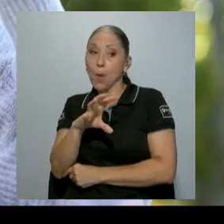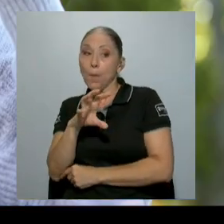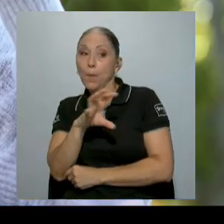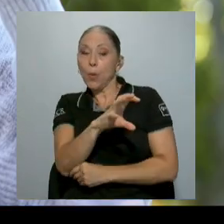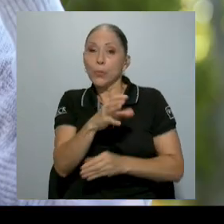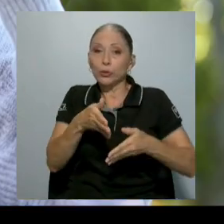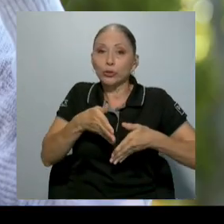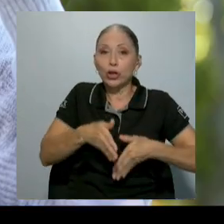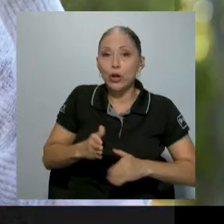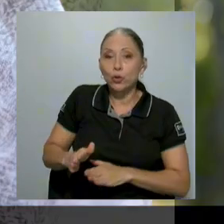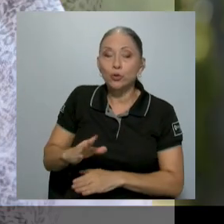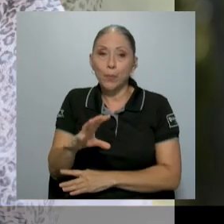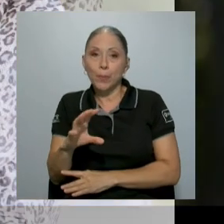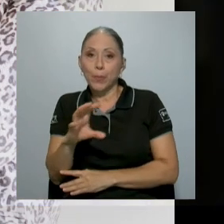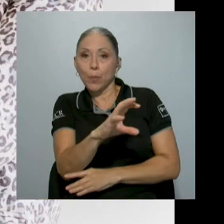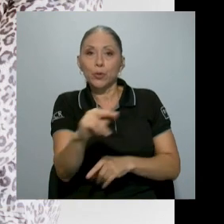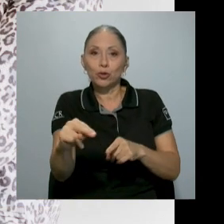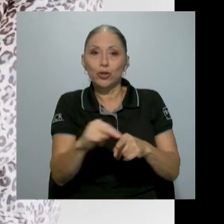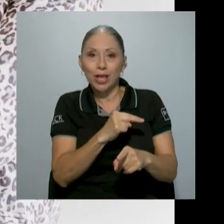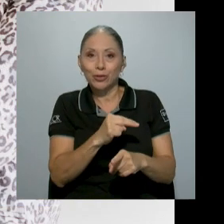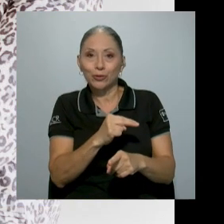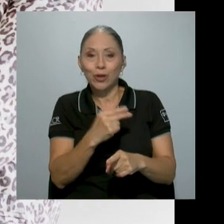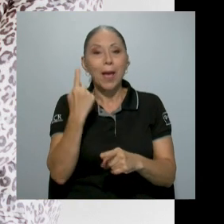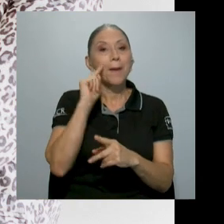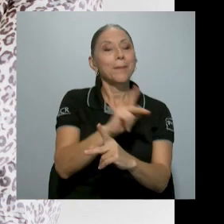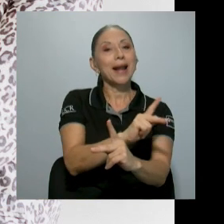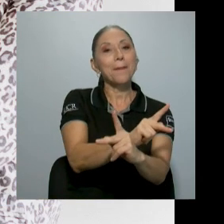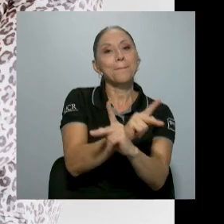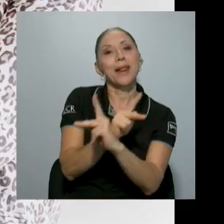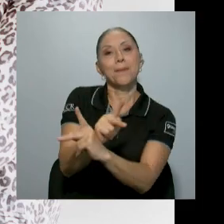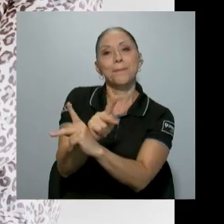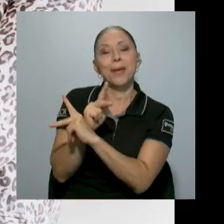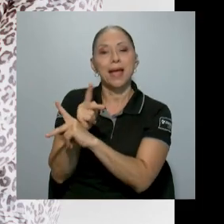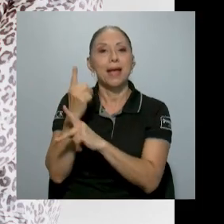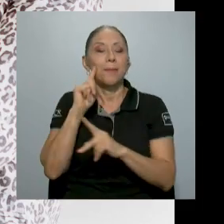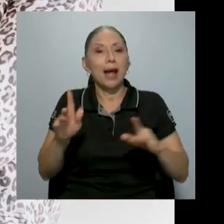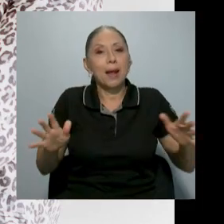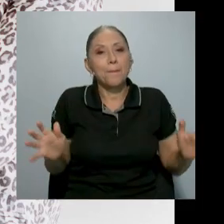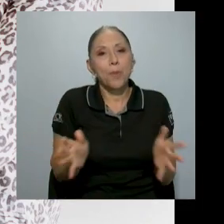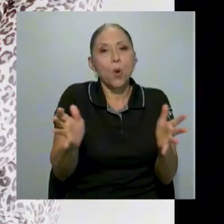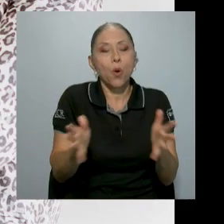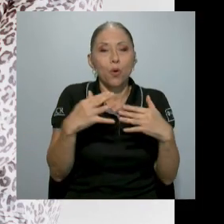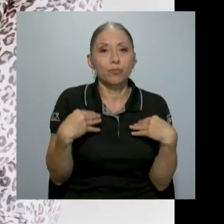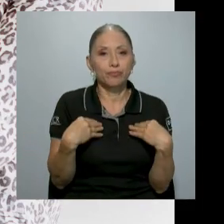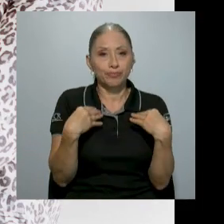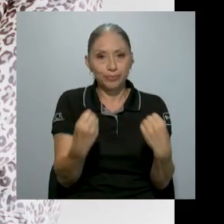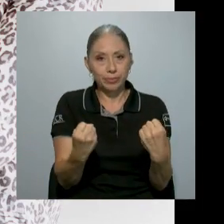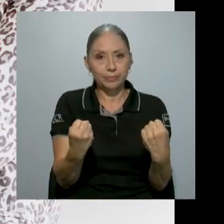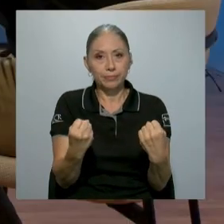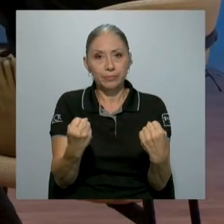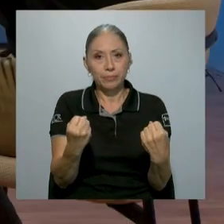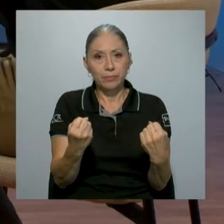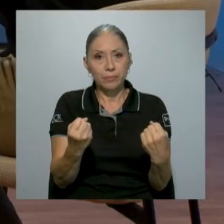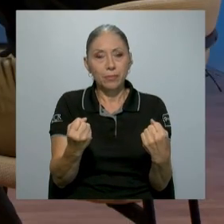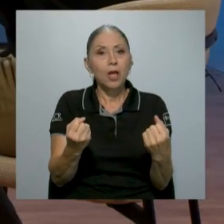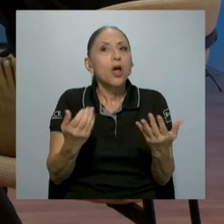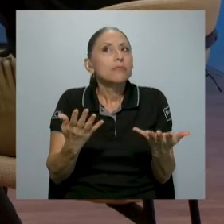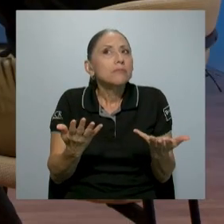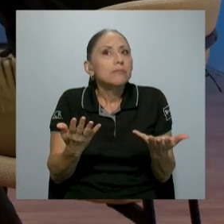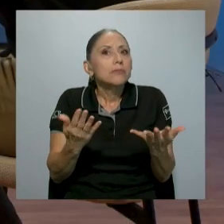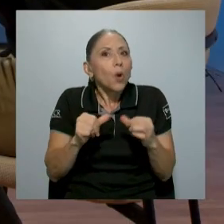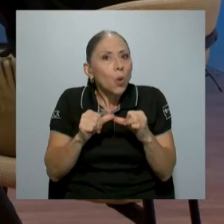la prevención y para la promoción de la salud, ¿verdad? Cómo poder continuar con una